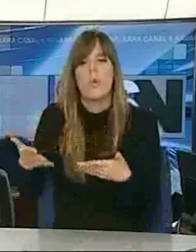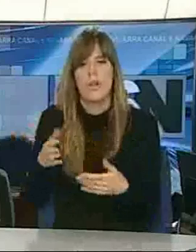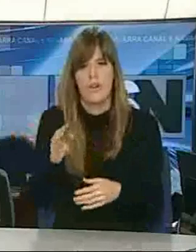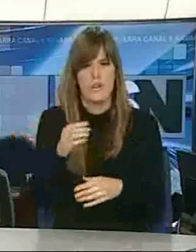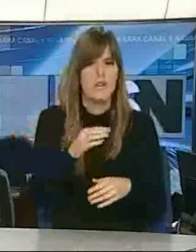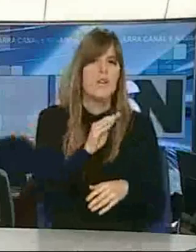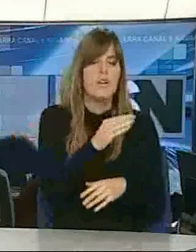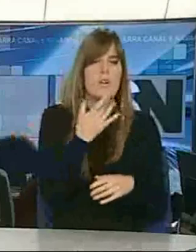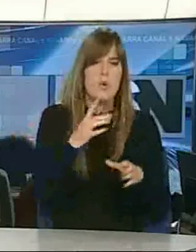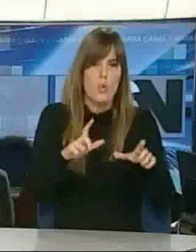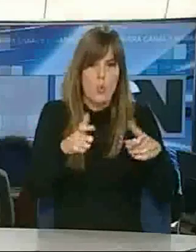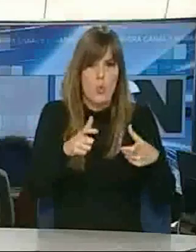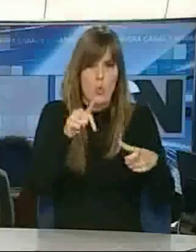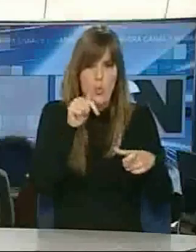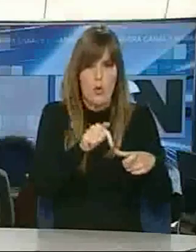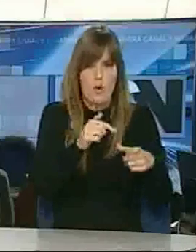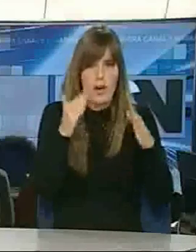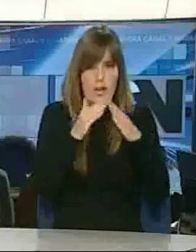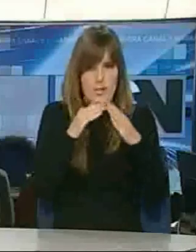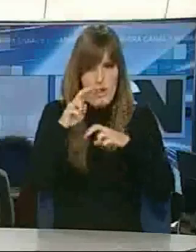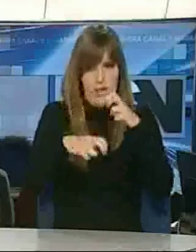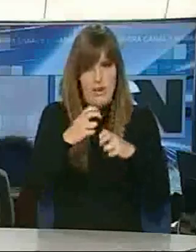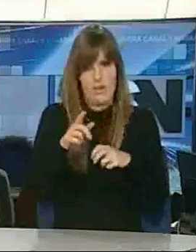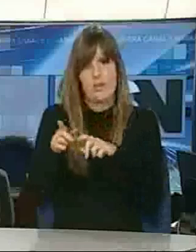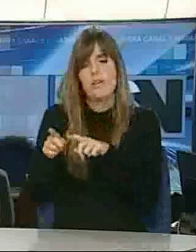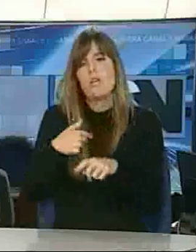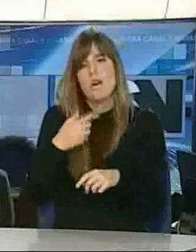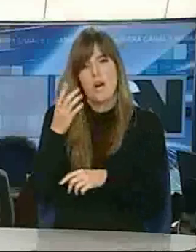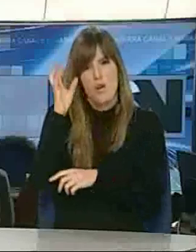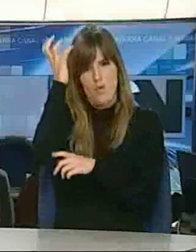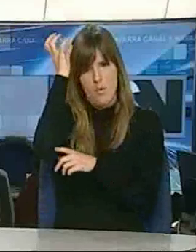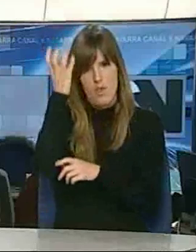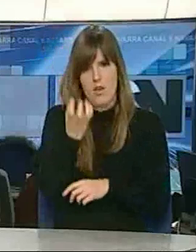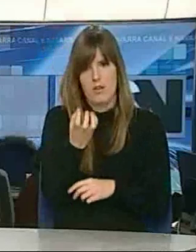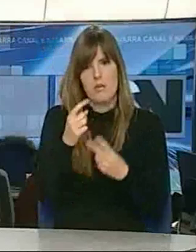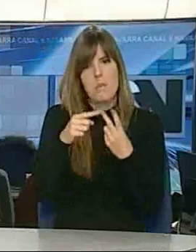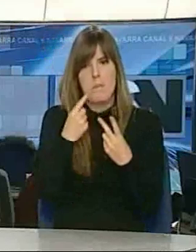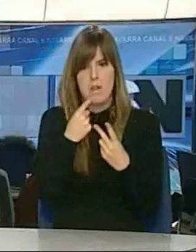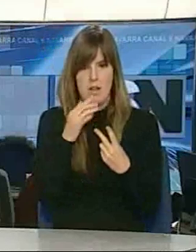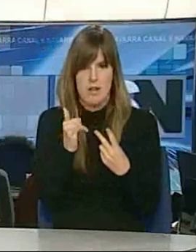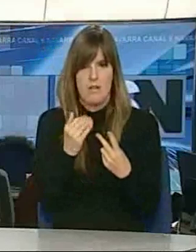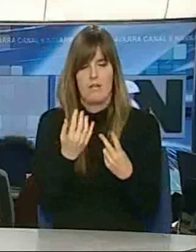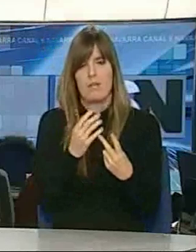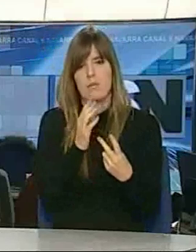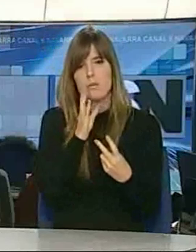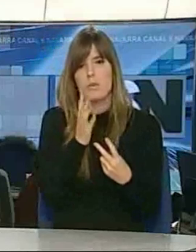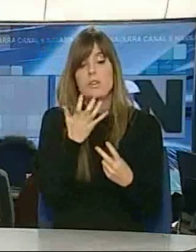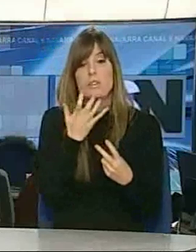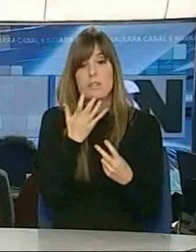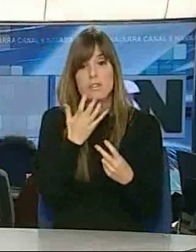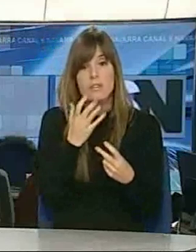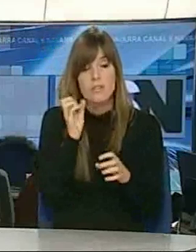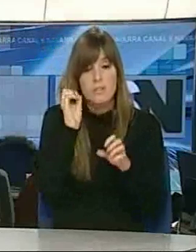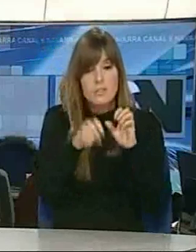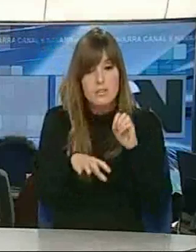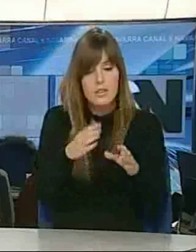En el cubo, en la casa de reciclaje. He traído una bombilla y algunas pilas, porque si no lo hacemos